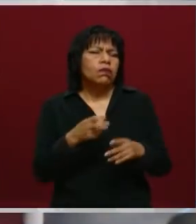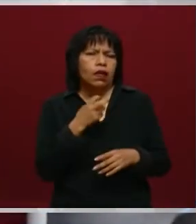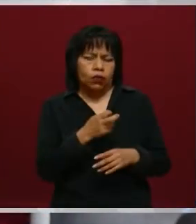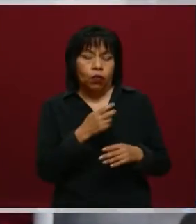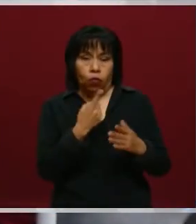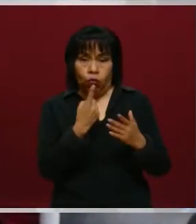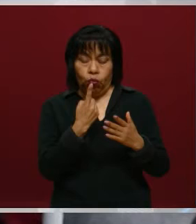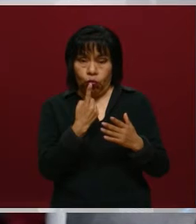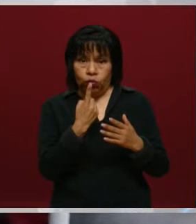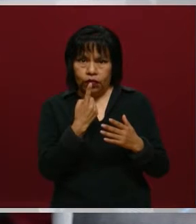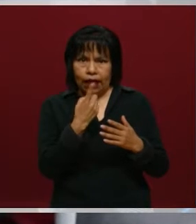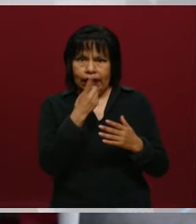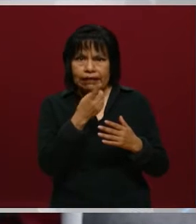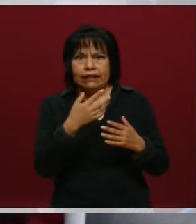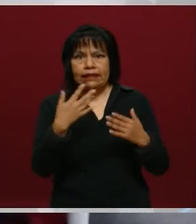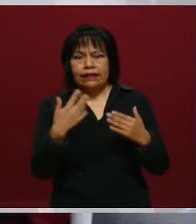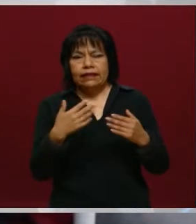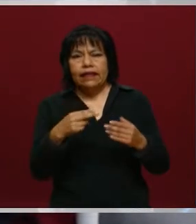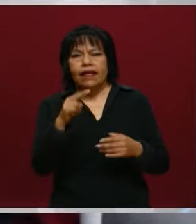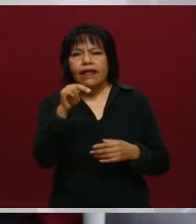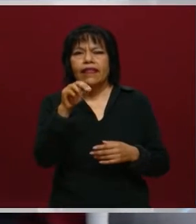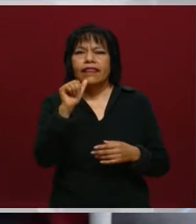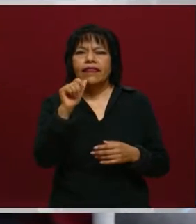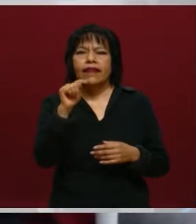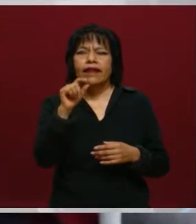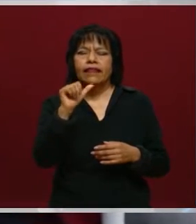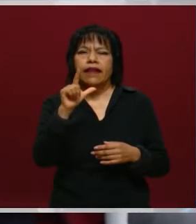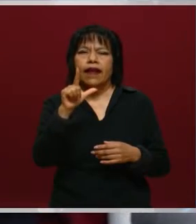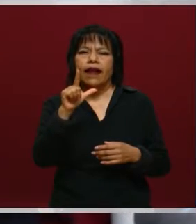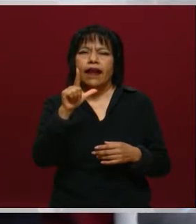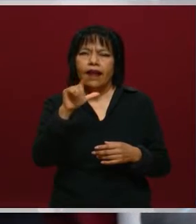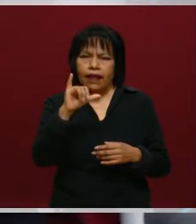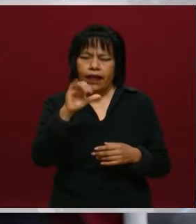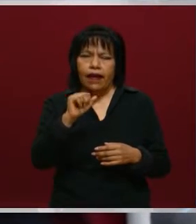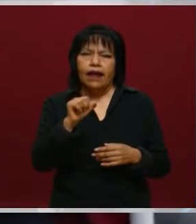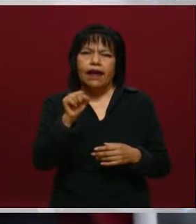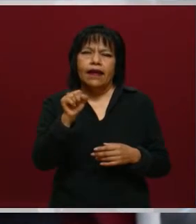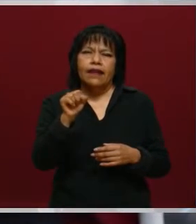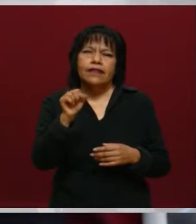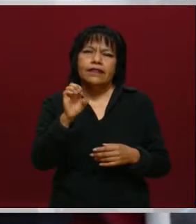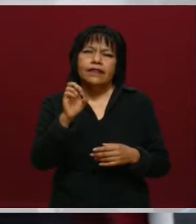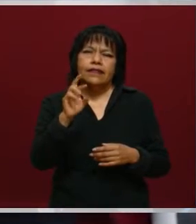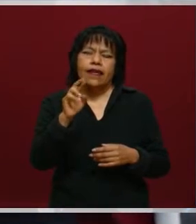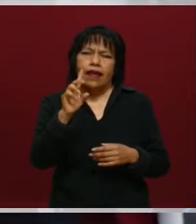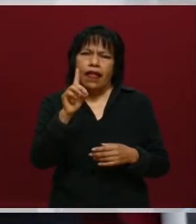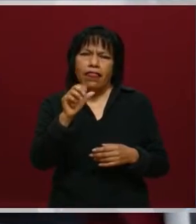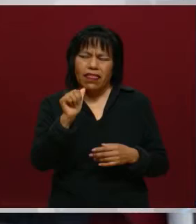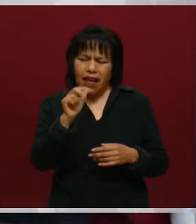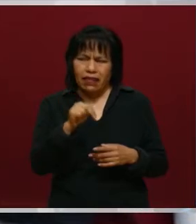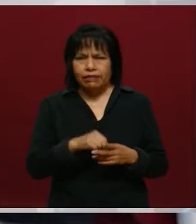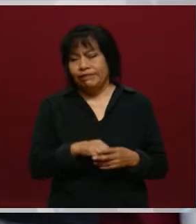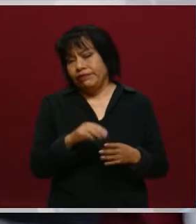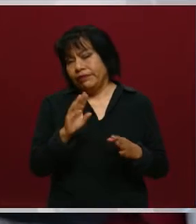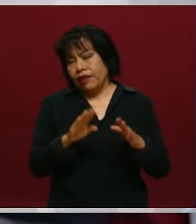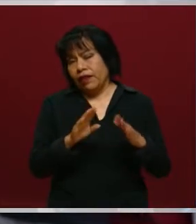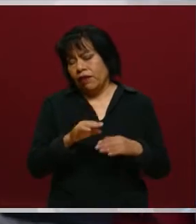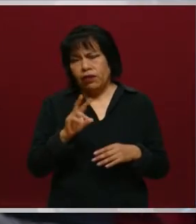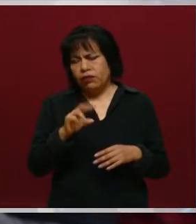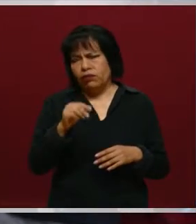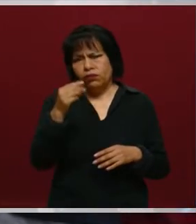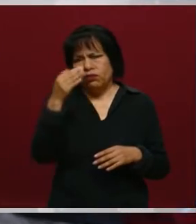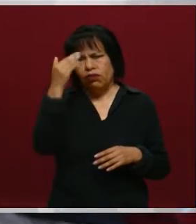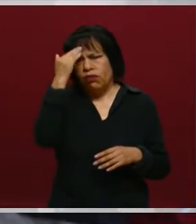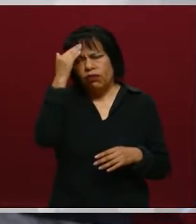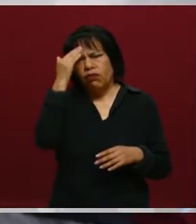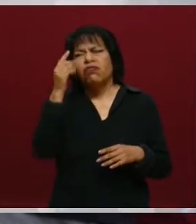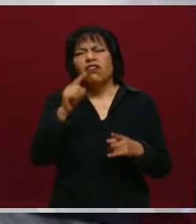cartillas dice está dedicada a natalia serdán alatriste y la titulan heroína anónima no y es que cuántos de nosotros